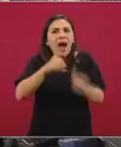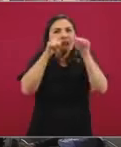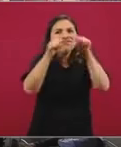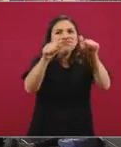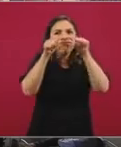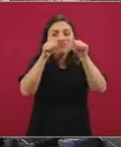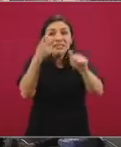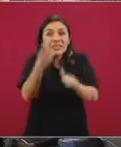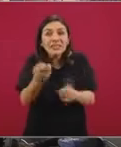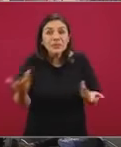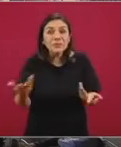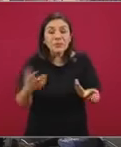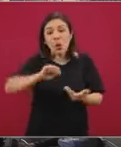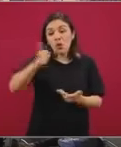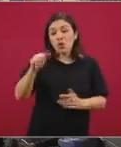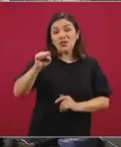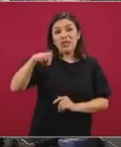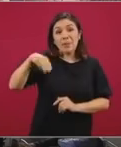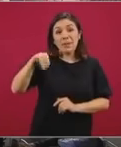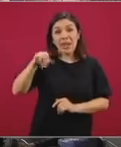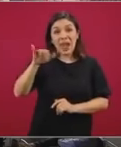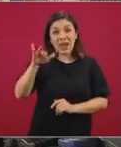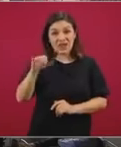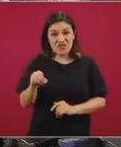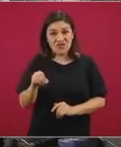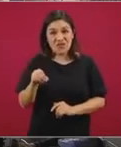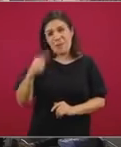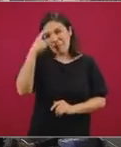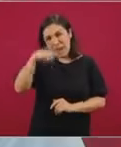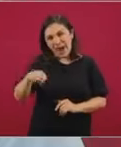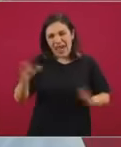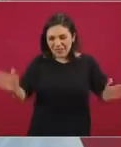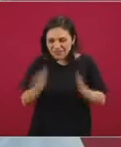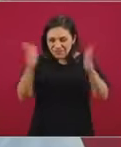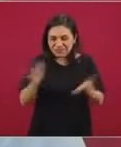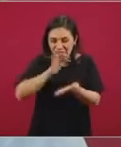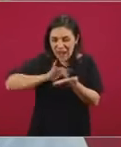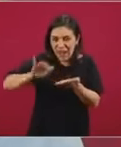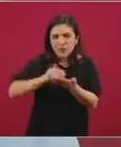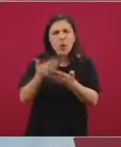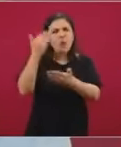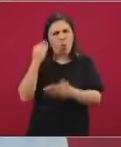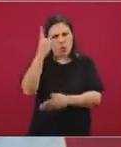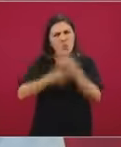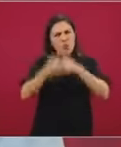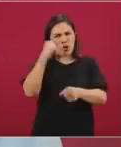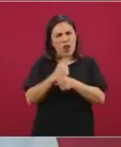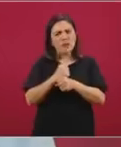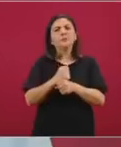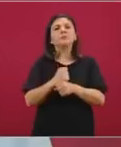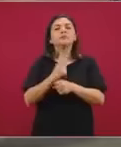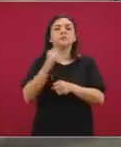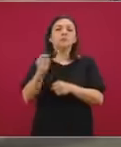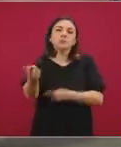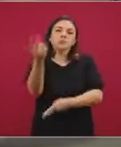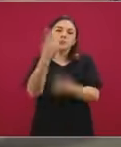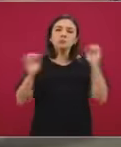¿no? Y en el caso del seminario de fomento a la lectura, el año pasado, que fue presencial